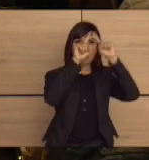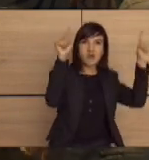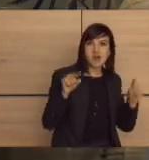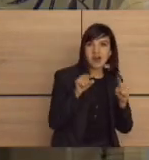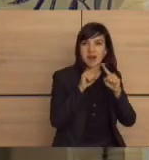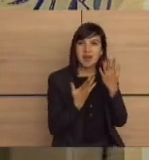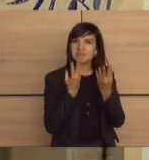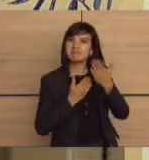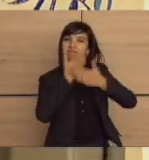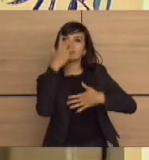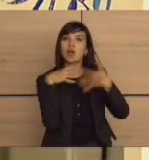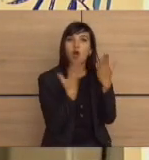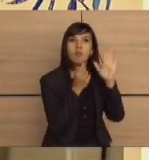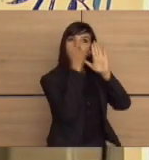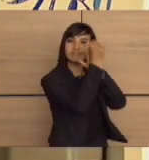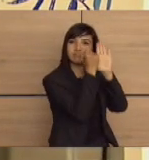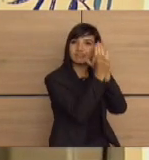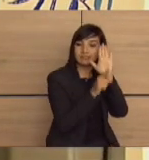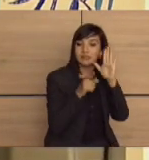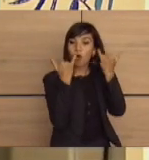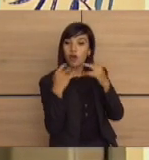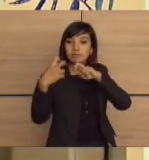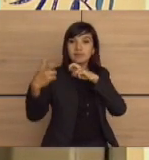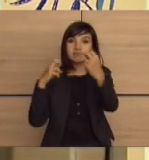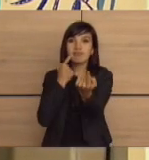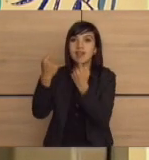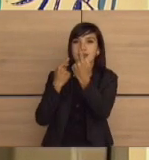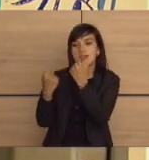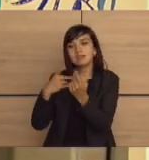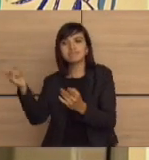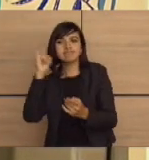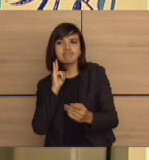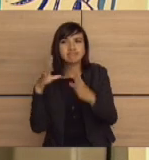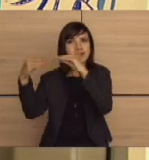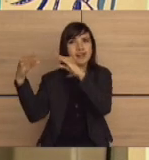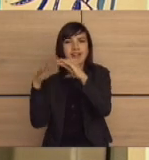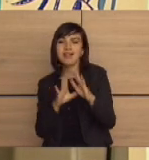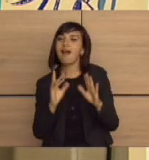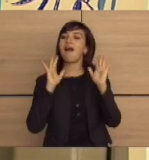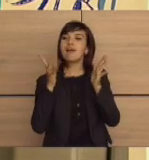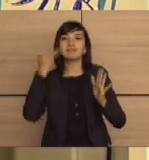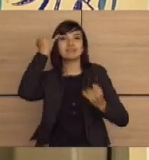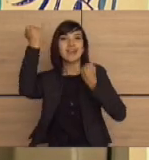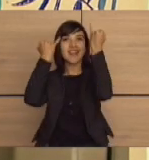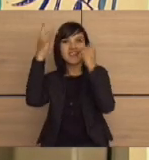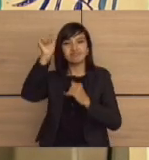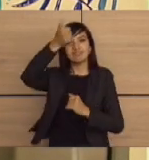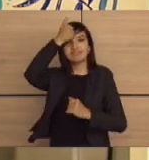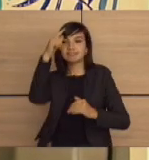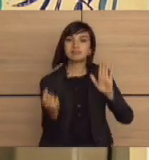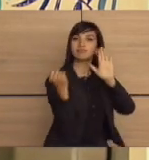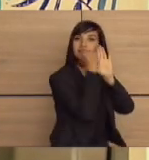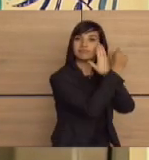y ella va a seguir enriqueciendo cada uno de los momentos de este Foro Educativo Nacional,